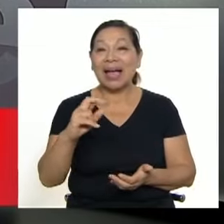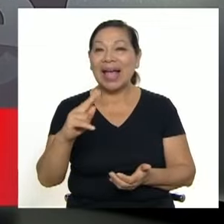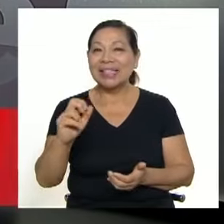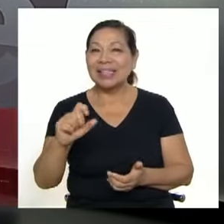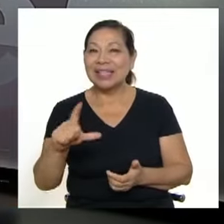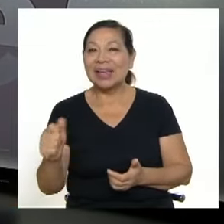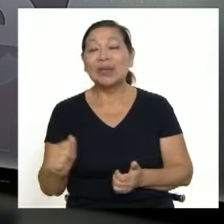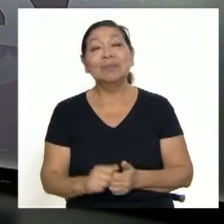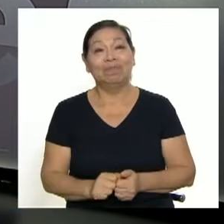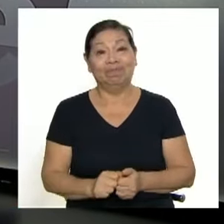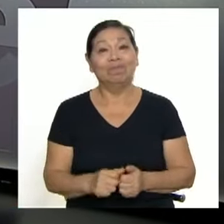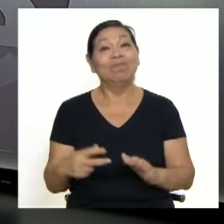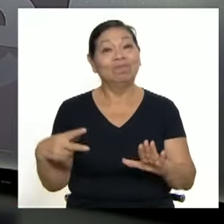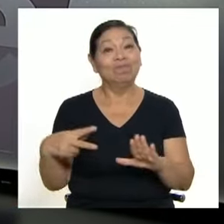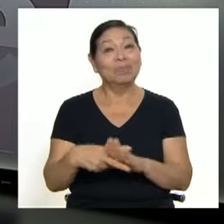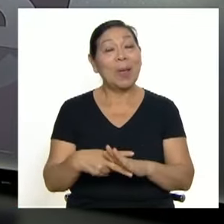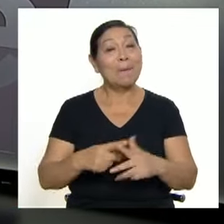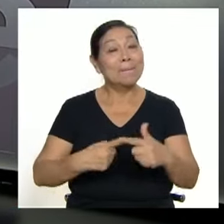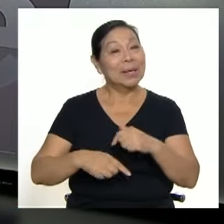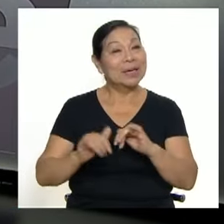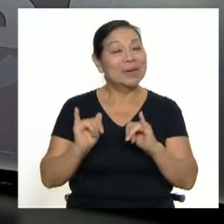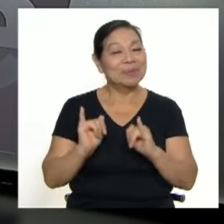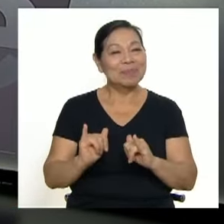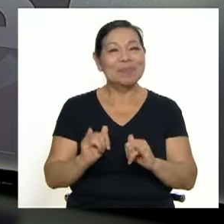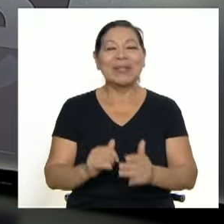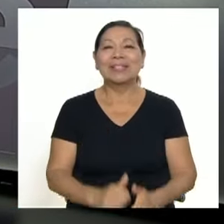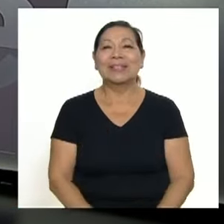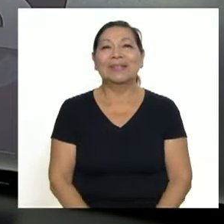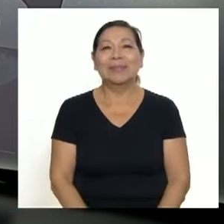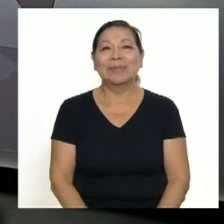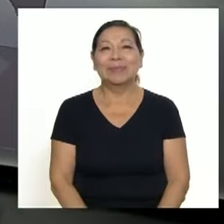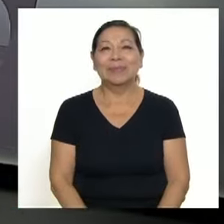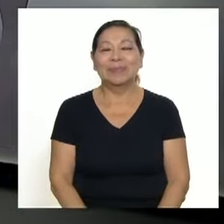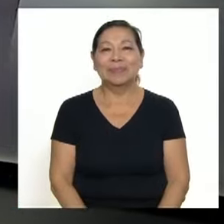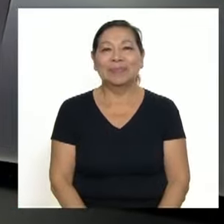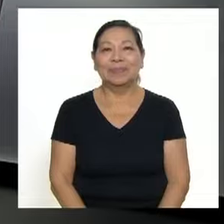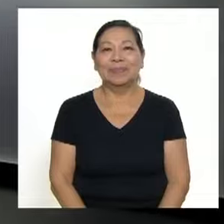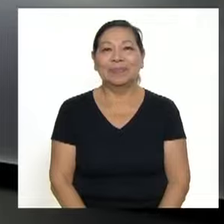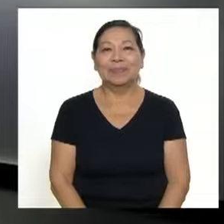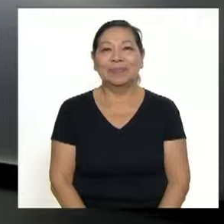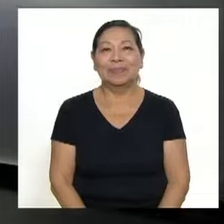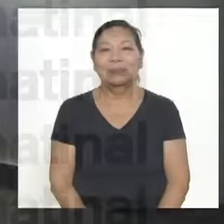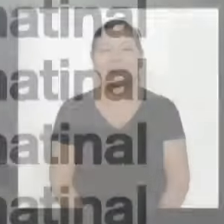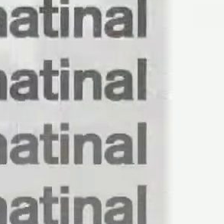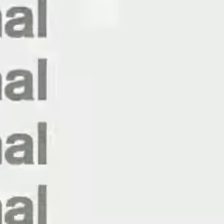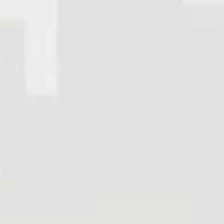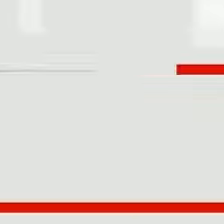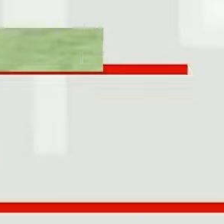manera, amigos, nos vamos a una brevísima pausa. No se mueva, regresamos con más. Volvemos. Gracias.